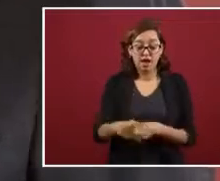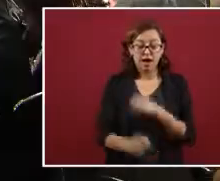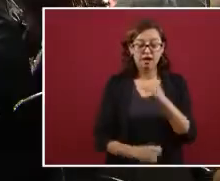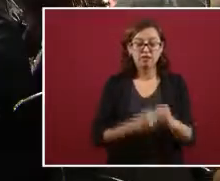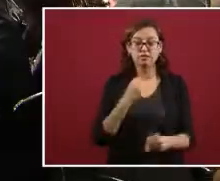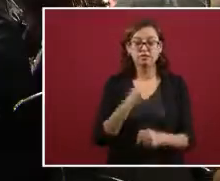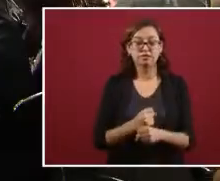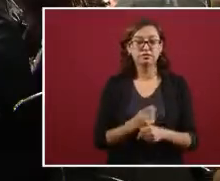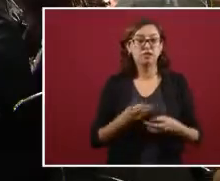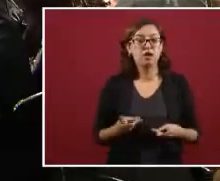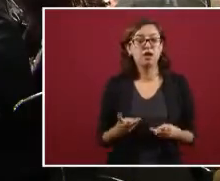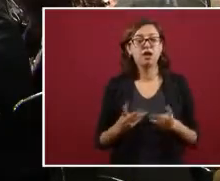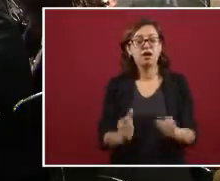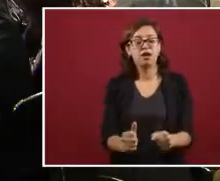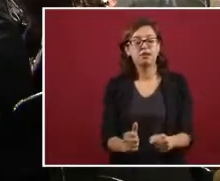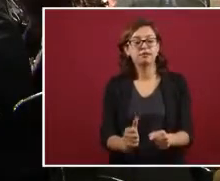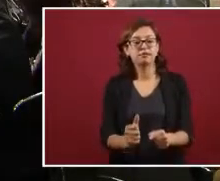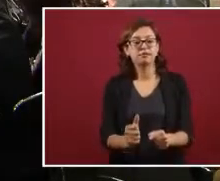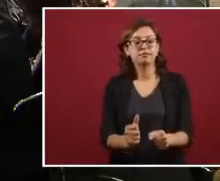vamos a ejercer